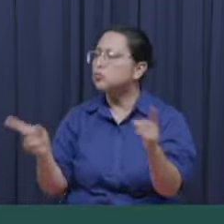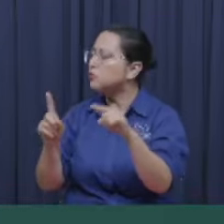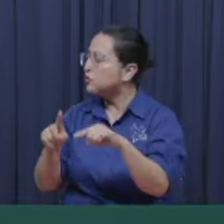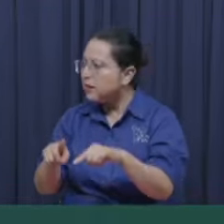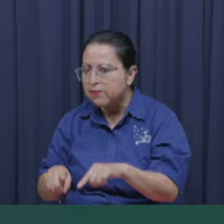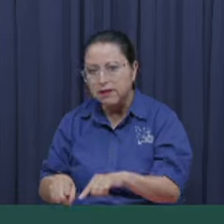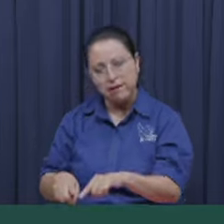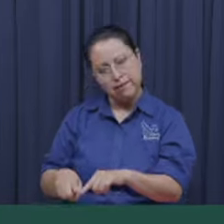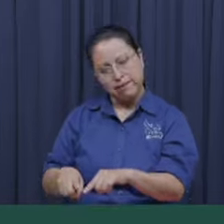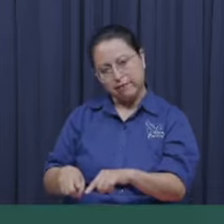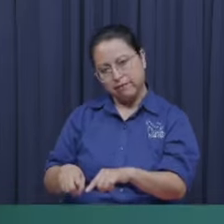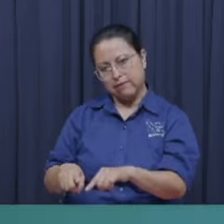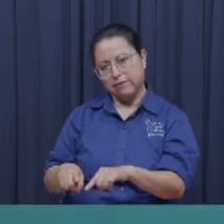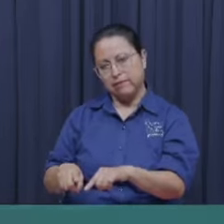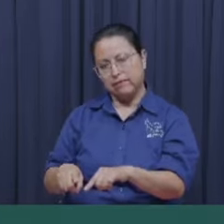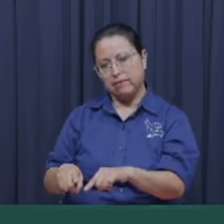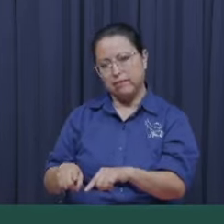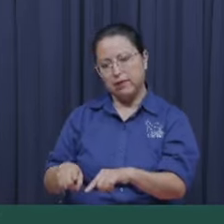¿Cuándo sucederá esto?